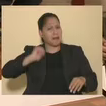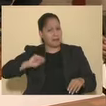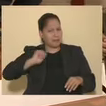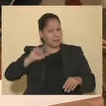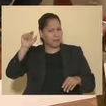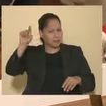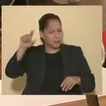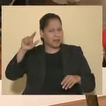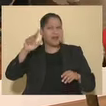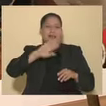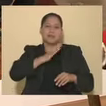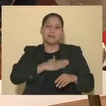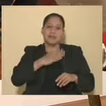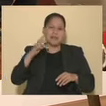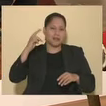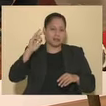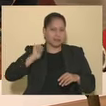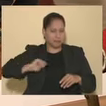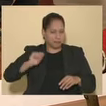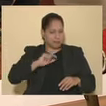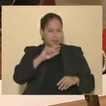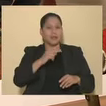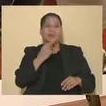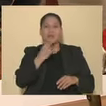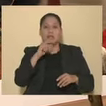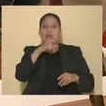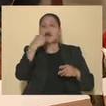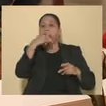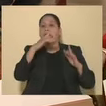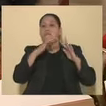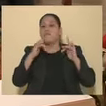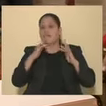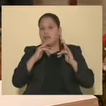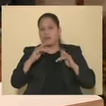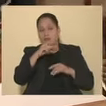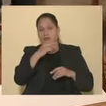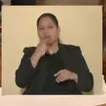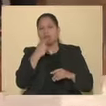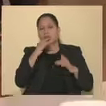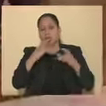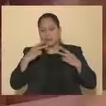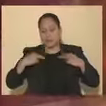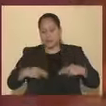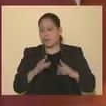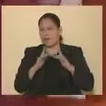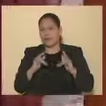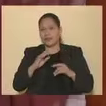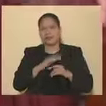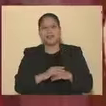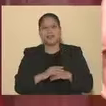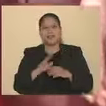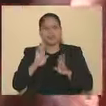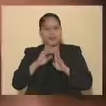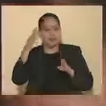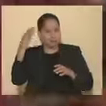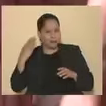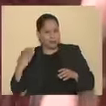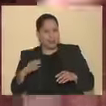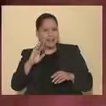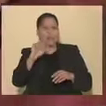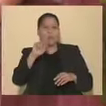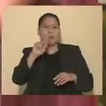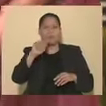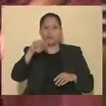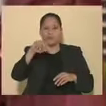época medieval. Claro. Sí, mi vestido es un vestido de tipo francés. Excelente. O sea, no es Rapunzel. Y aparte el color increíble también. Me imagino